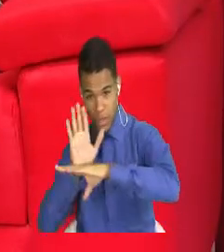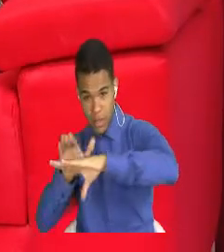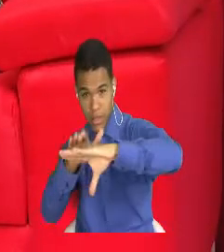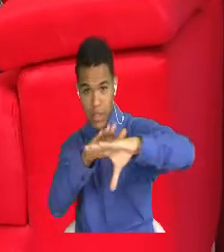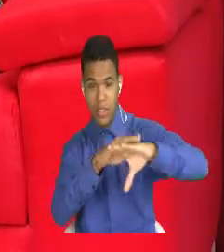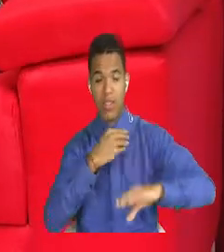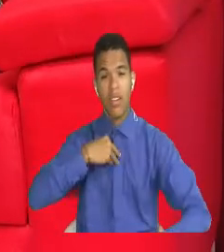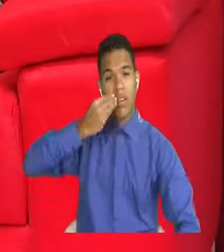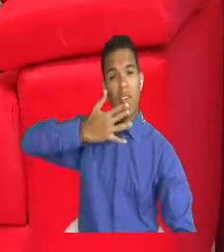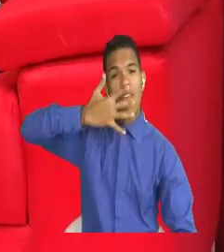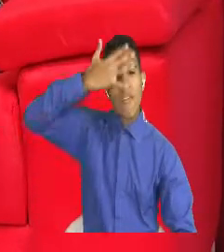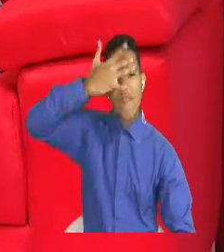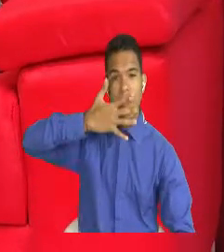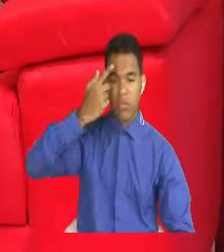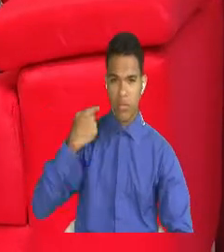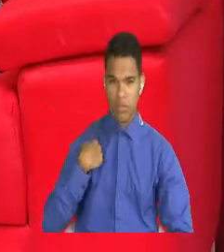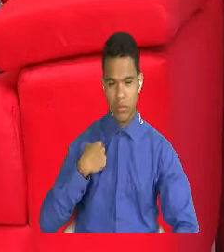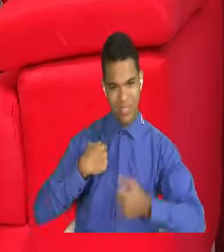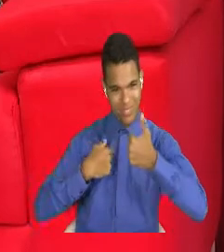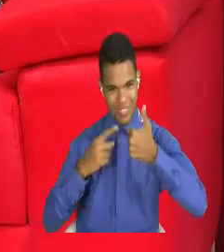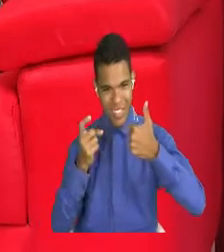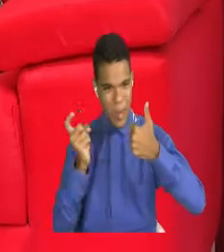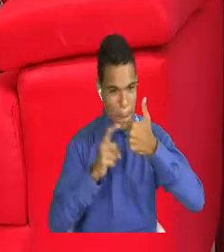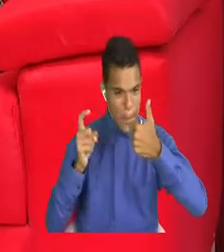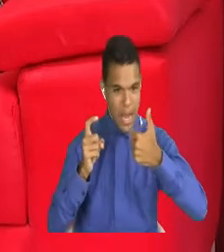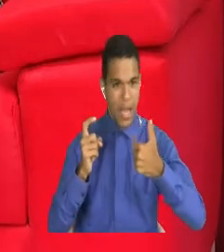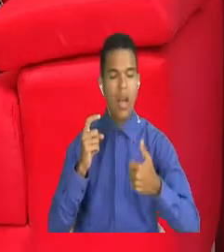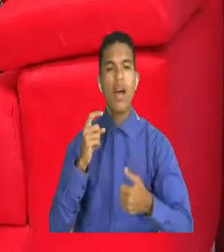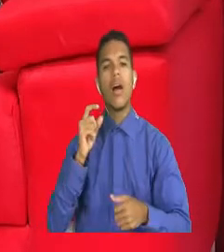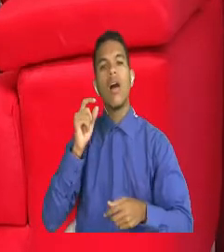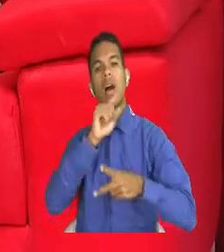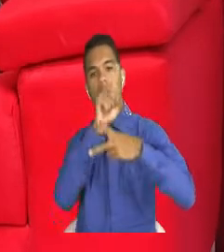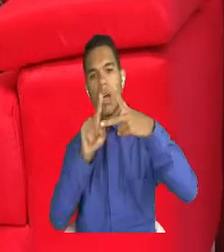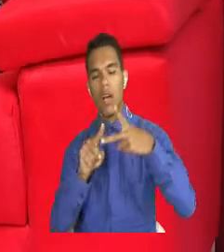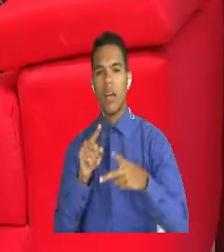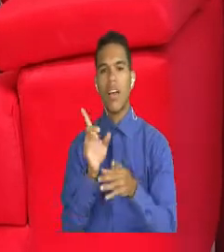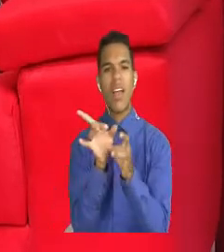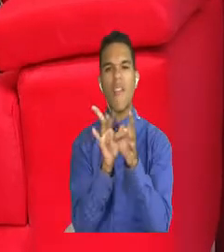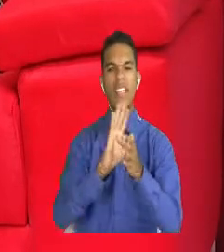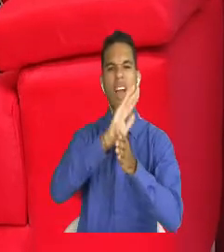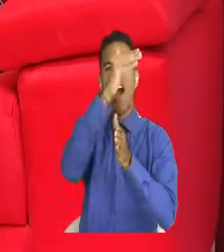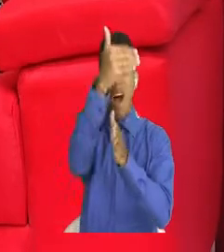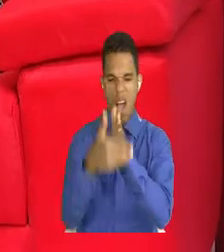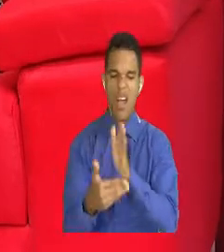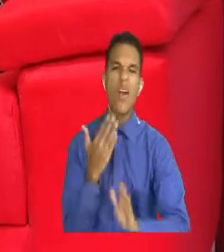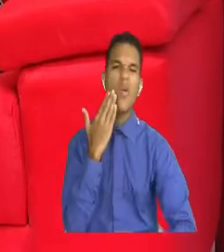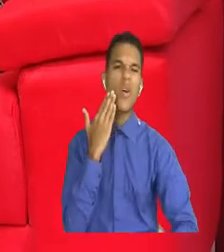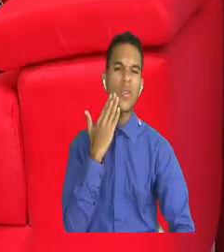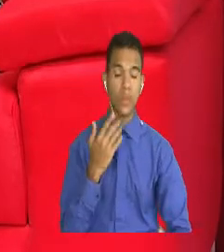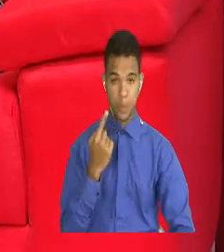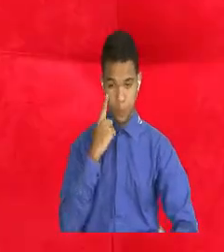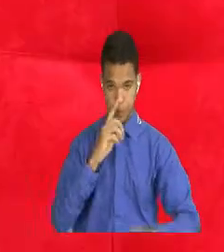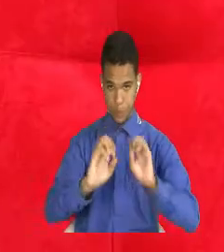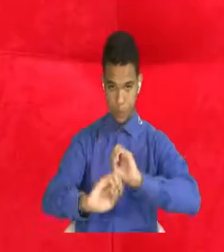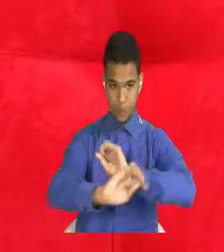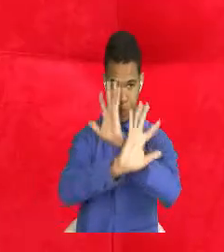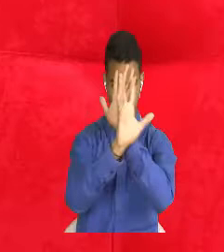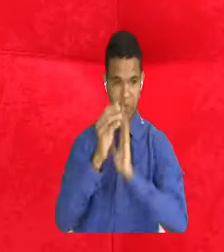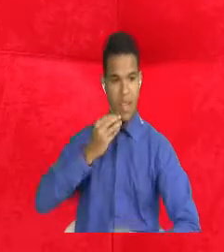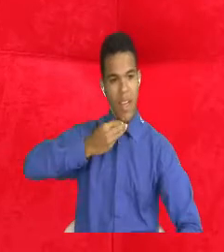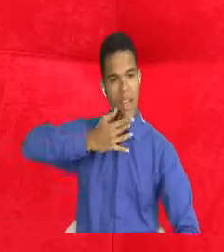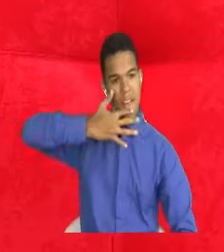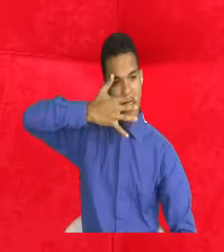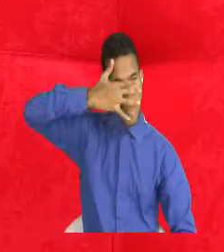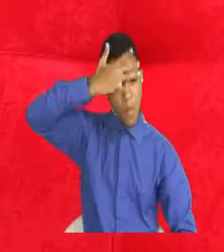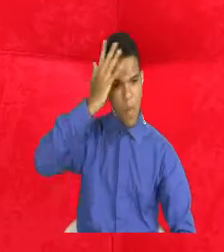en la página, y además de esto, para que recuerden la fecha, hasta cuándo tienen plazo para hacer sus pedidos. Bueno, aclararles que la página está en Facebook, aún